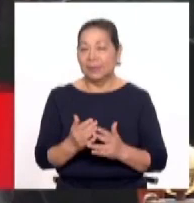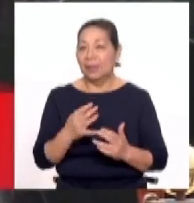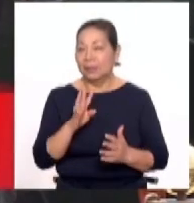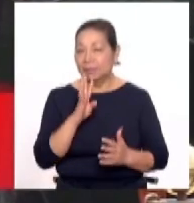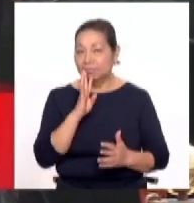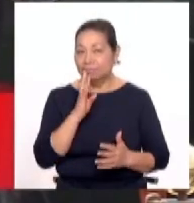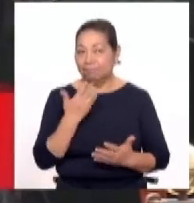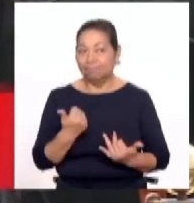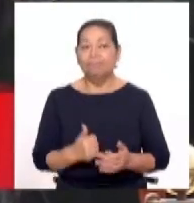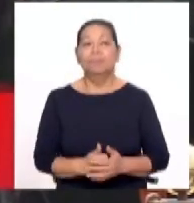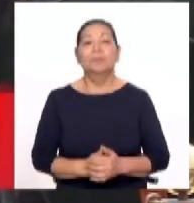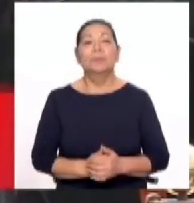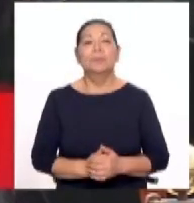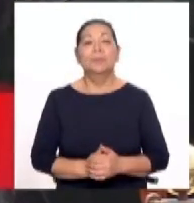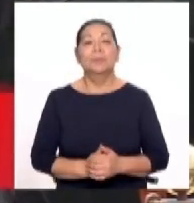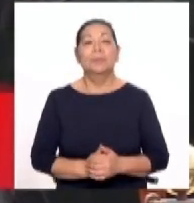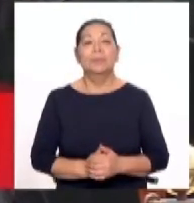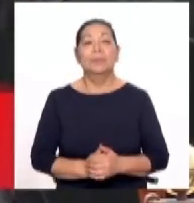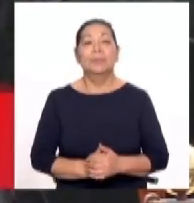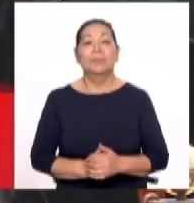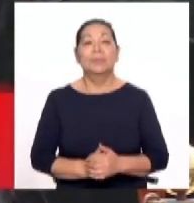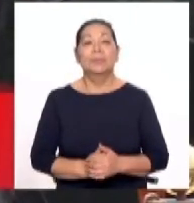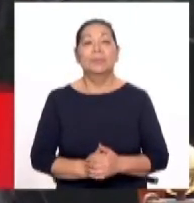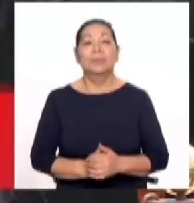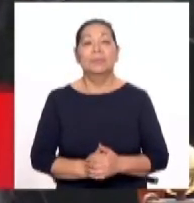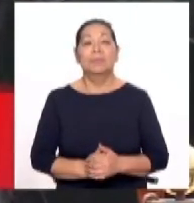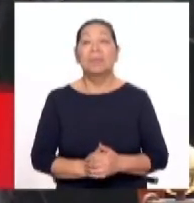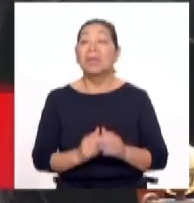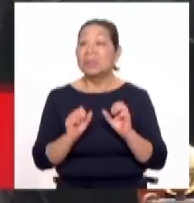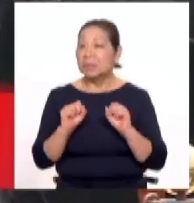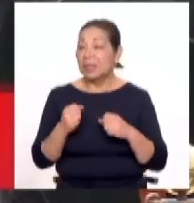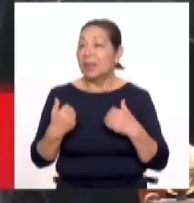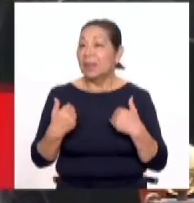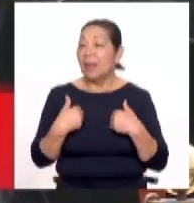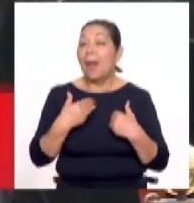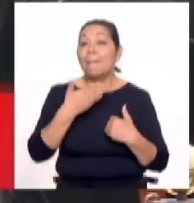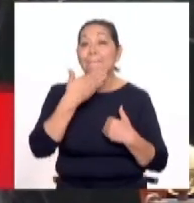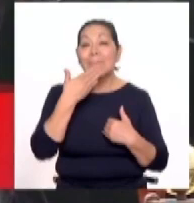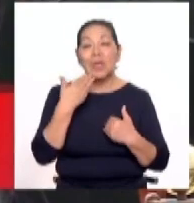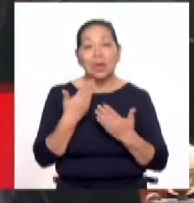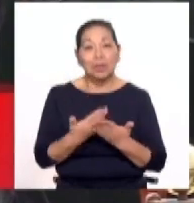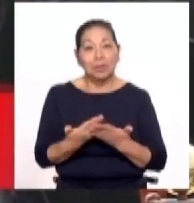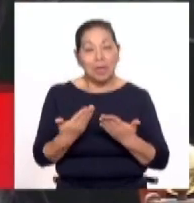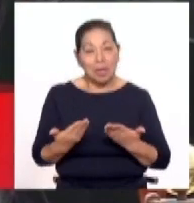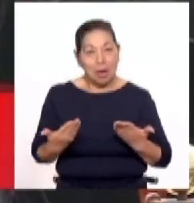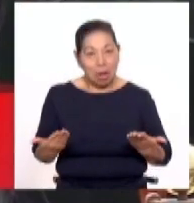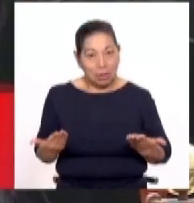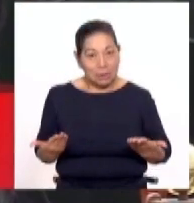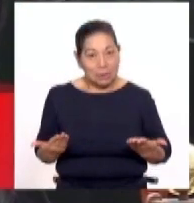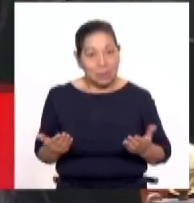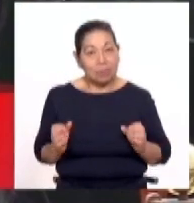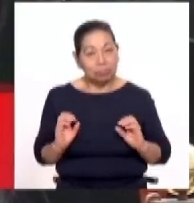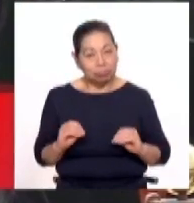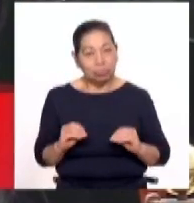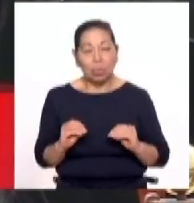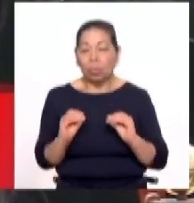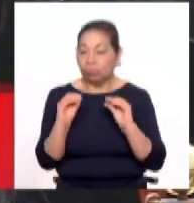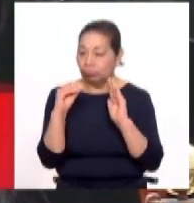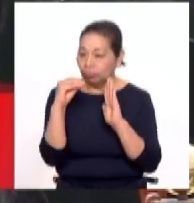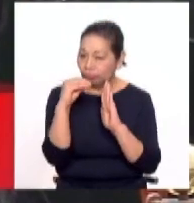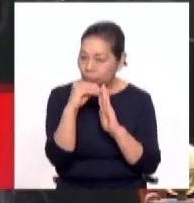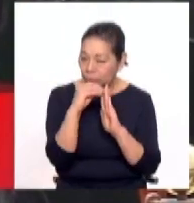Policía Nacional. Vamos a escuchar. Y merece las mejores herramientas para